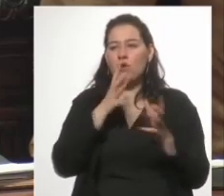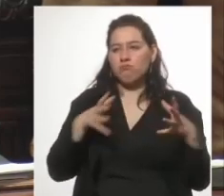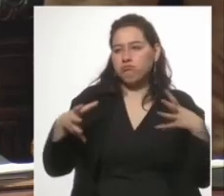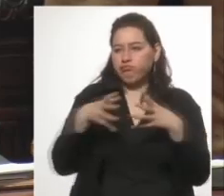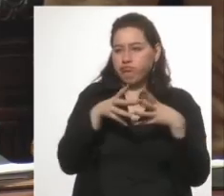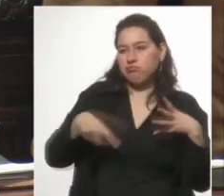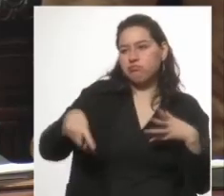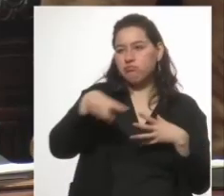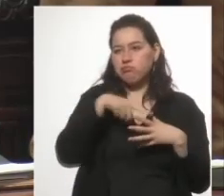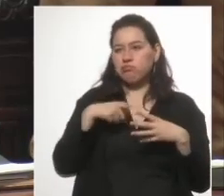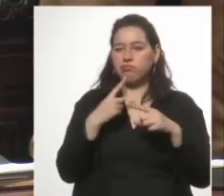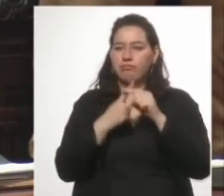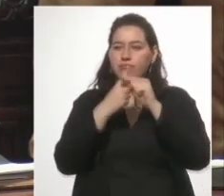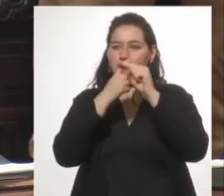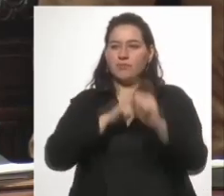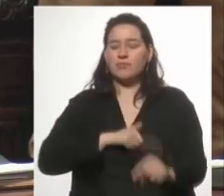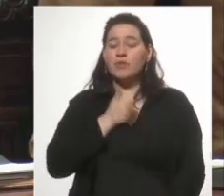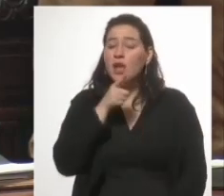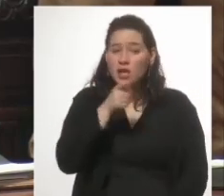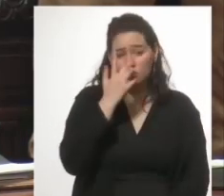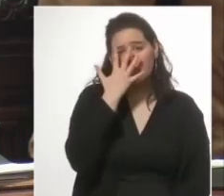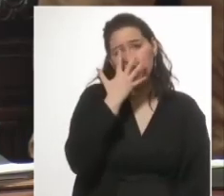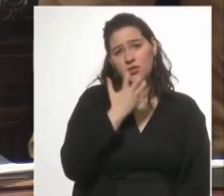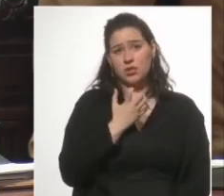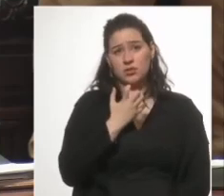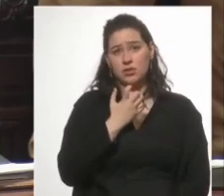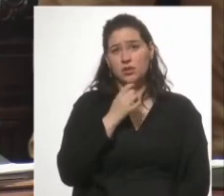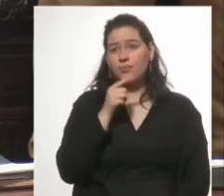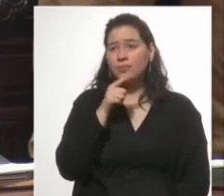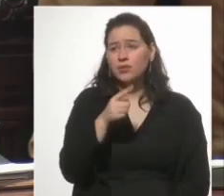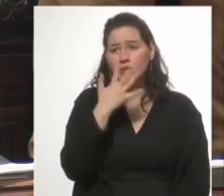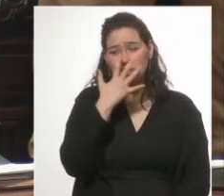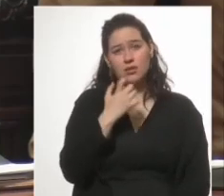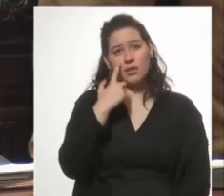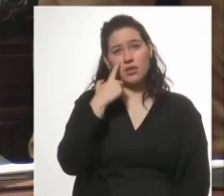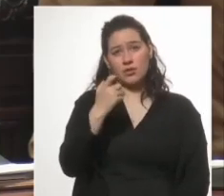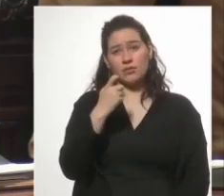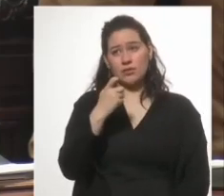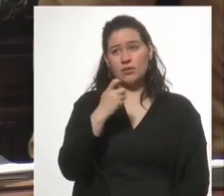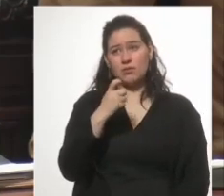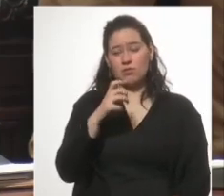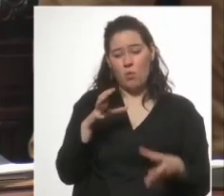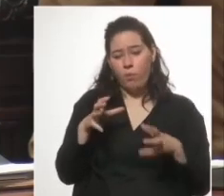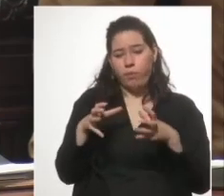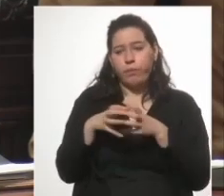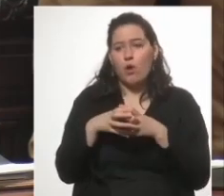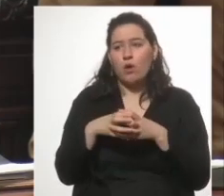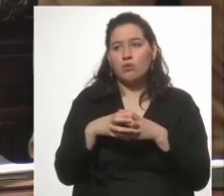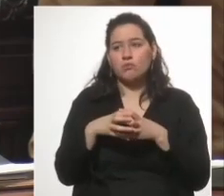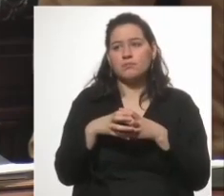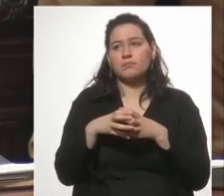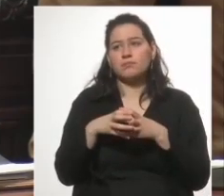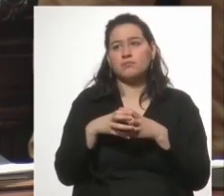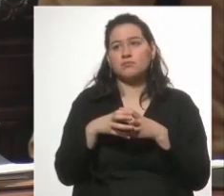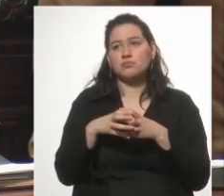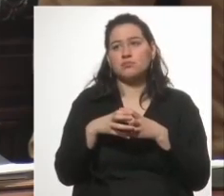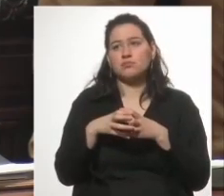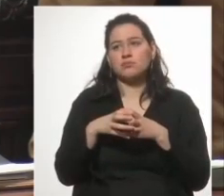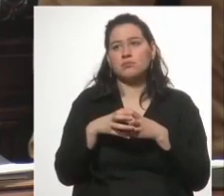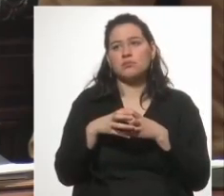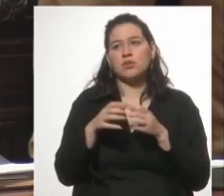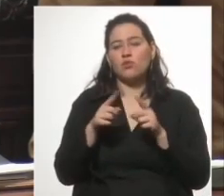cerrado. Qué triste constatar que un puñado traficó